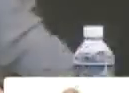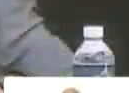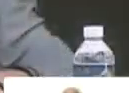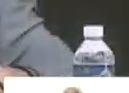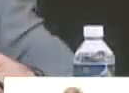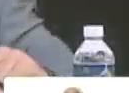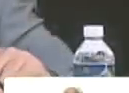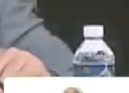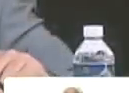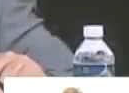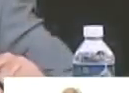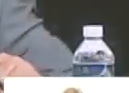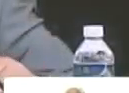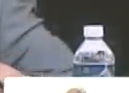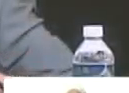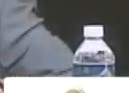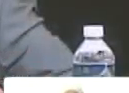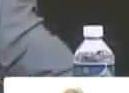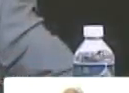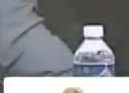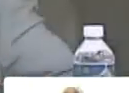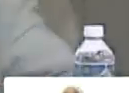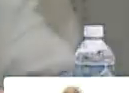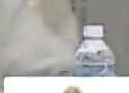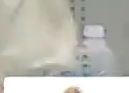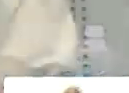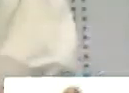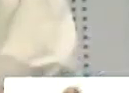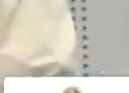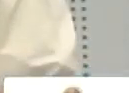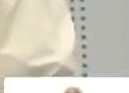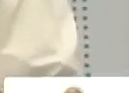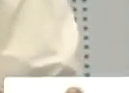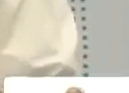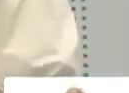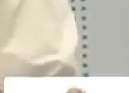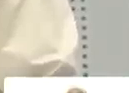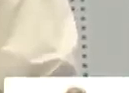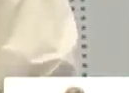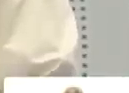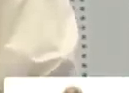compañero presidente Daniel Ortega Saavedra de Nicaragua,